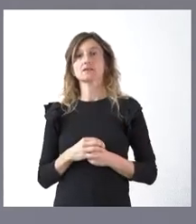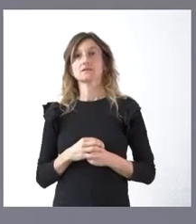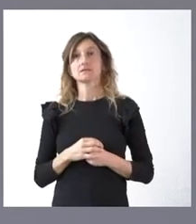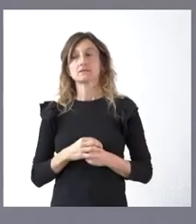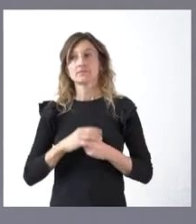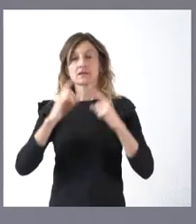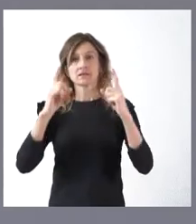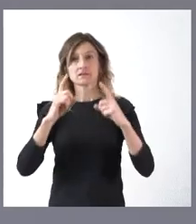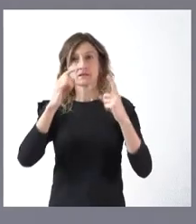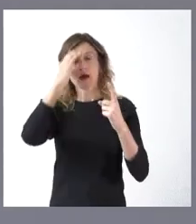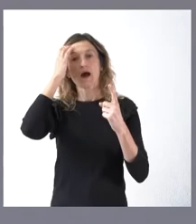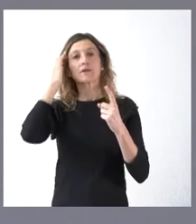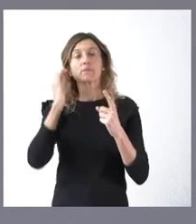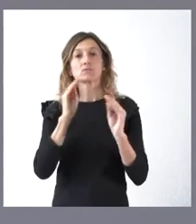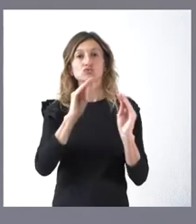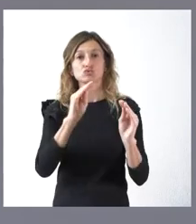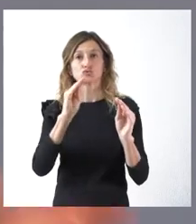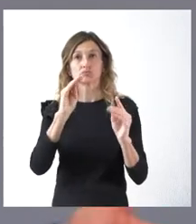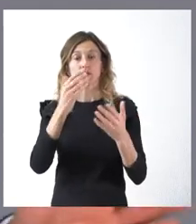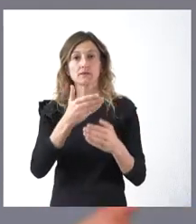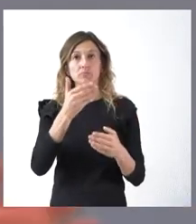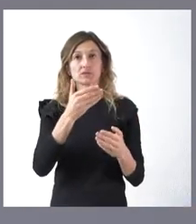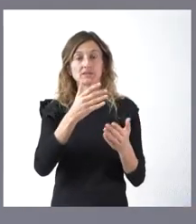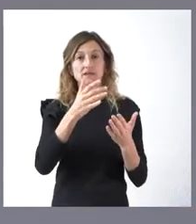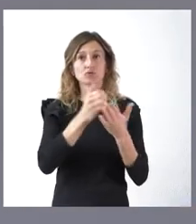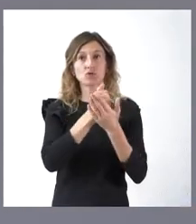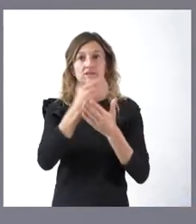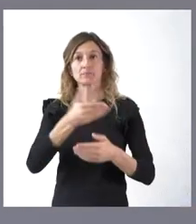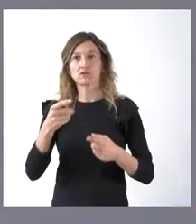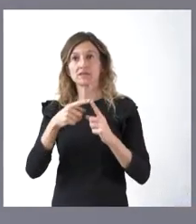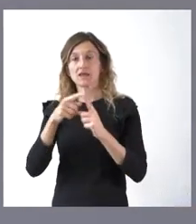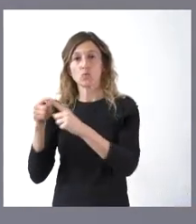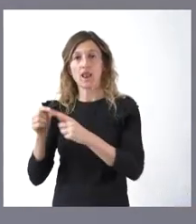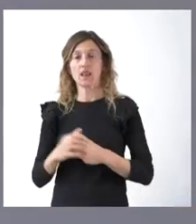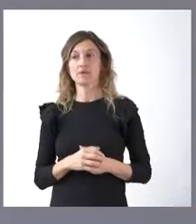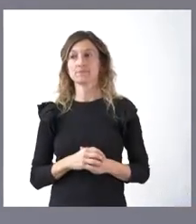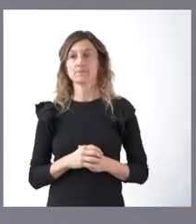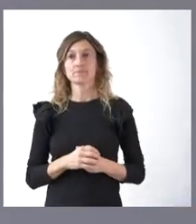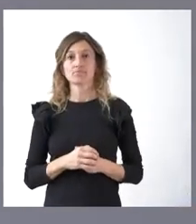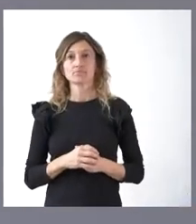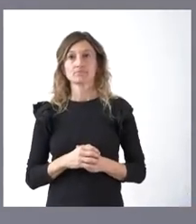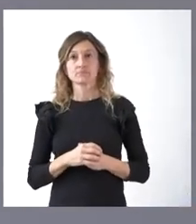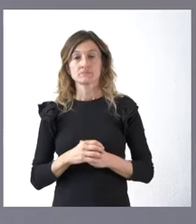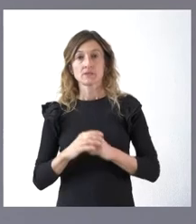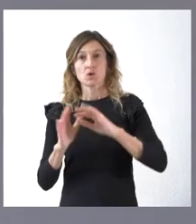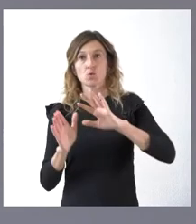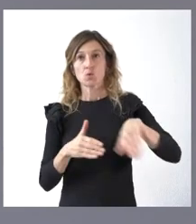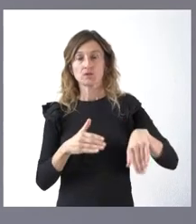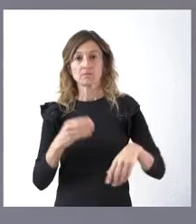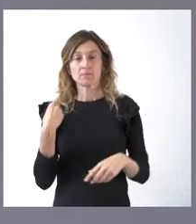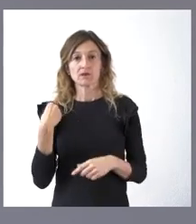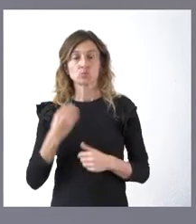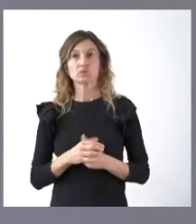cual pueda conseguir que los suyos era lo más importante sin que vayan perjuicio el resto de áreas que también son relevantes no Y la última de las cuestiones que impuestos